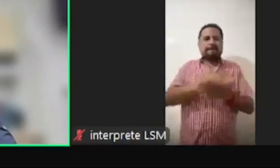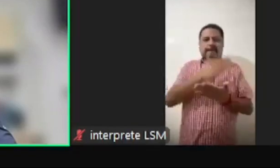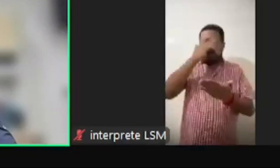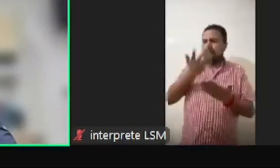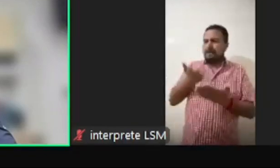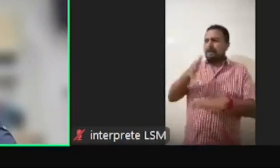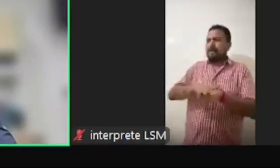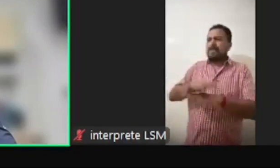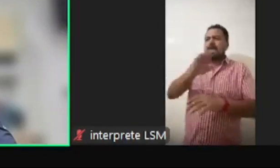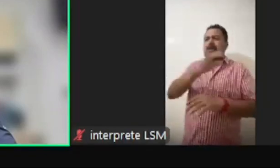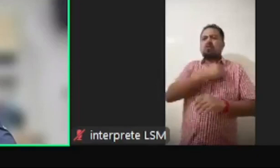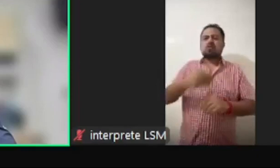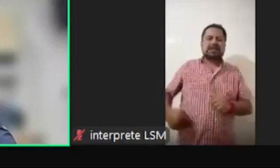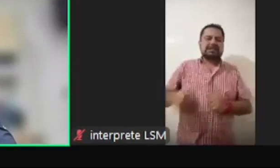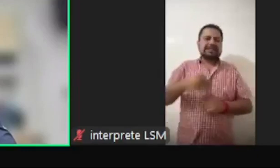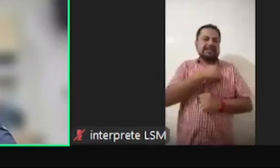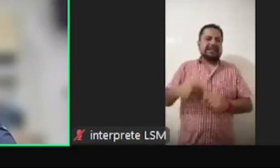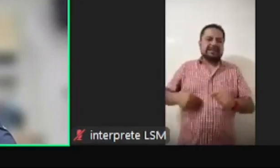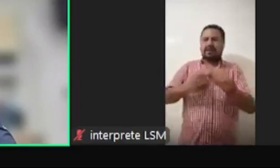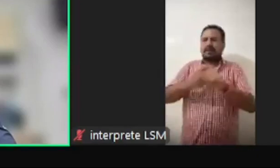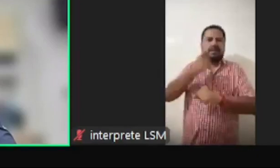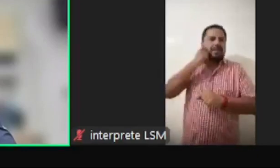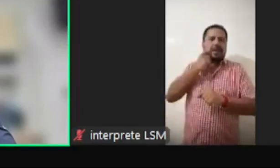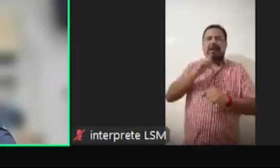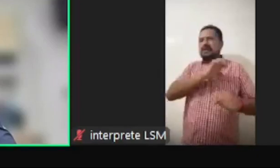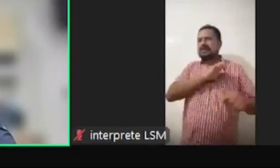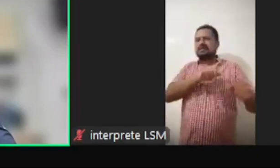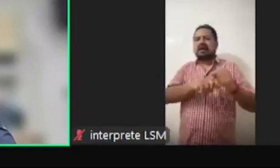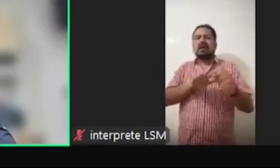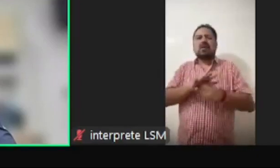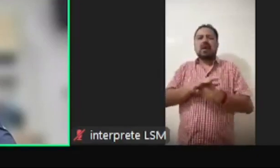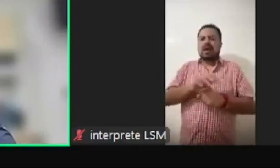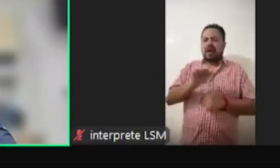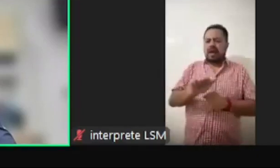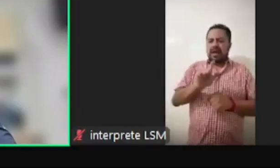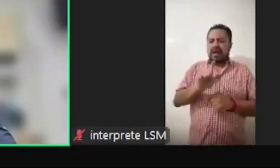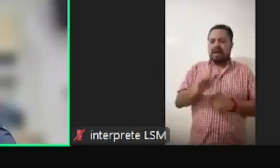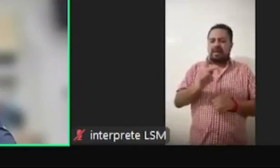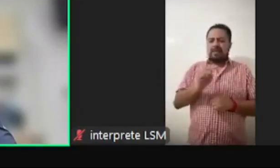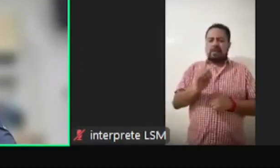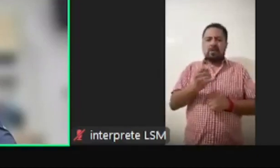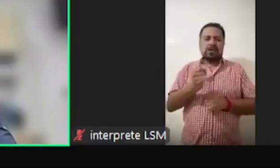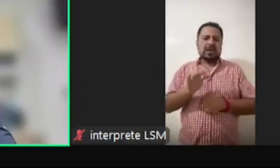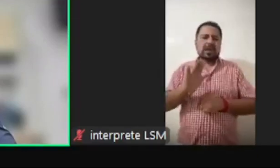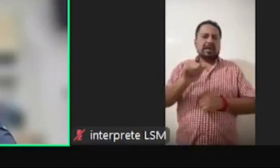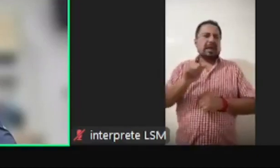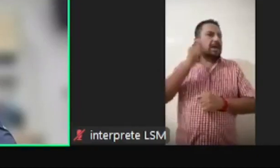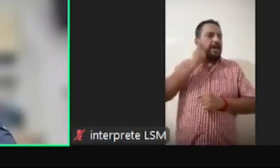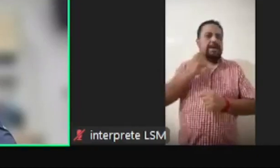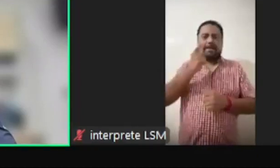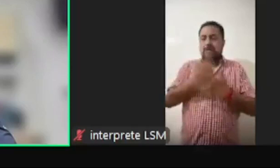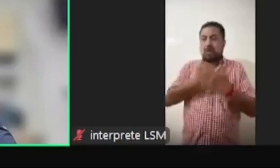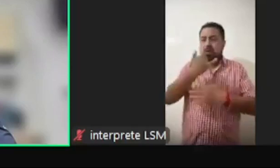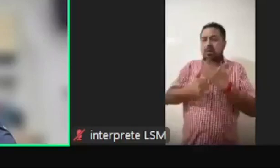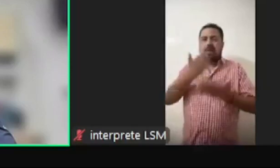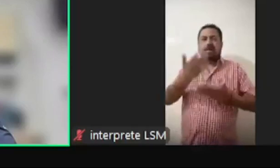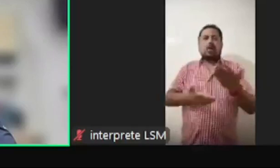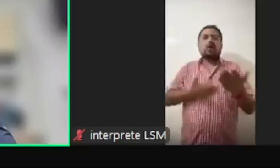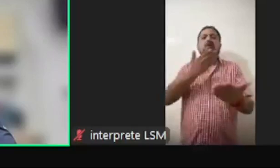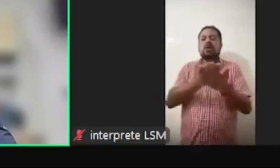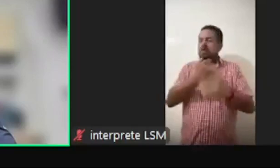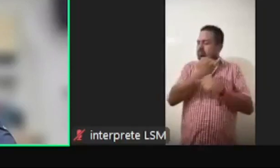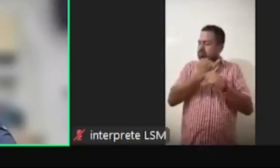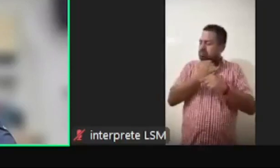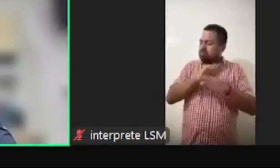ayuntamientos en los municipios del Estado, en específico del municipio de Alpoyeca, Guerrero. En el proyecto se propone que del análisis de